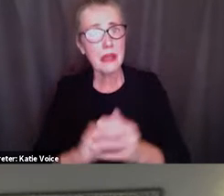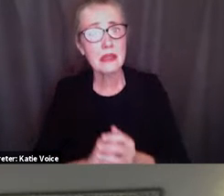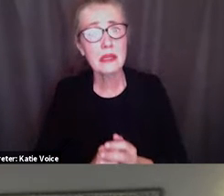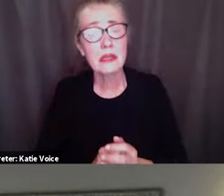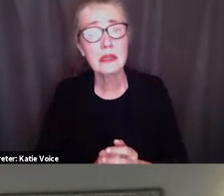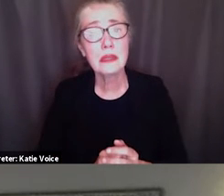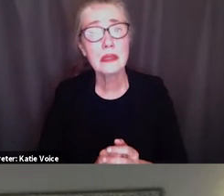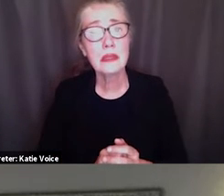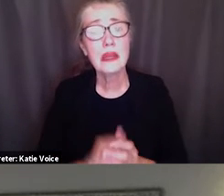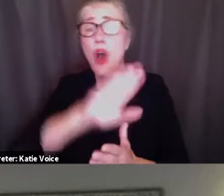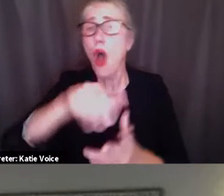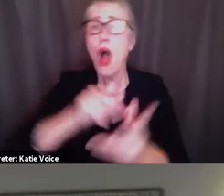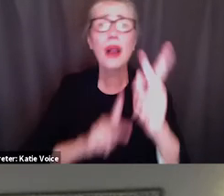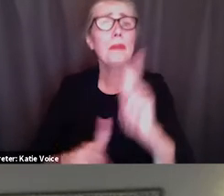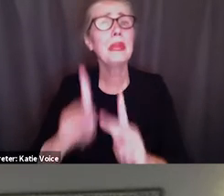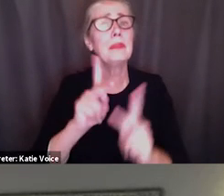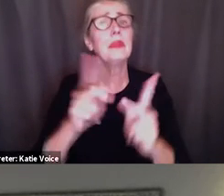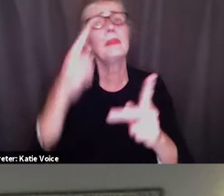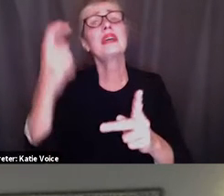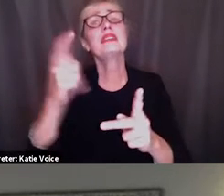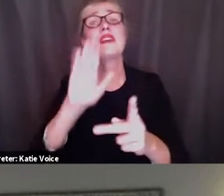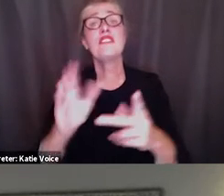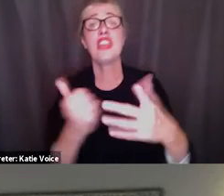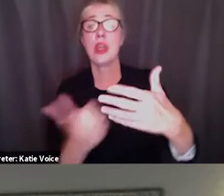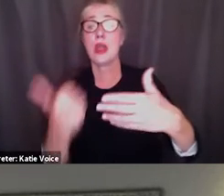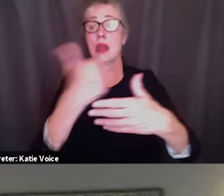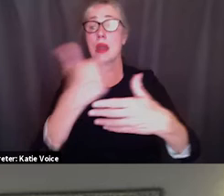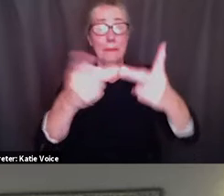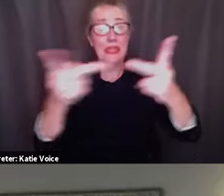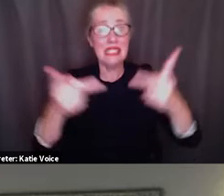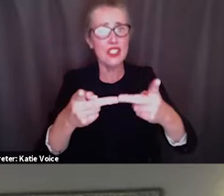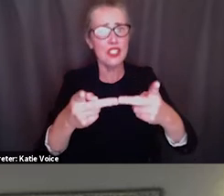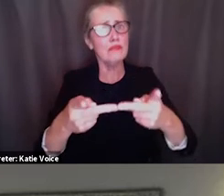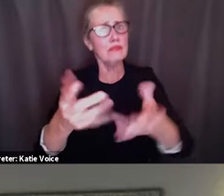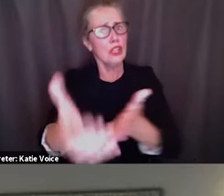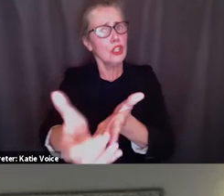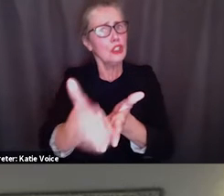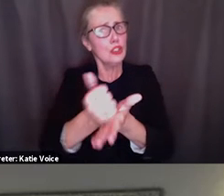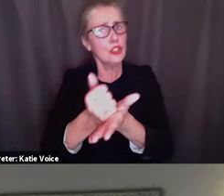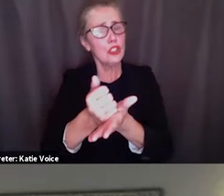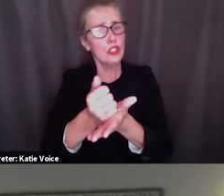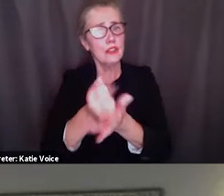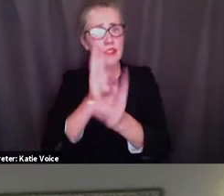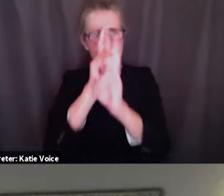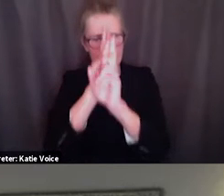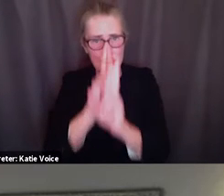creo que todo el mundo merece ser respetado por su posición.